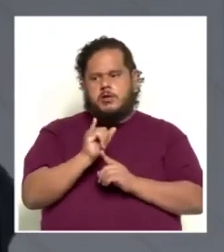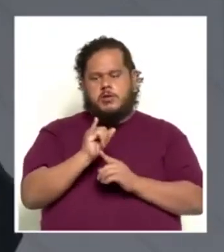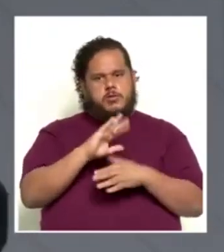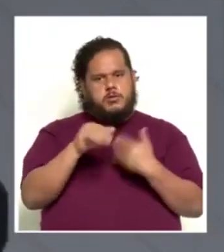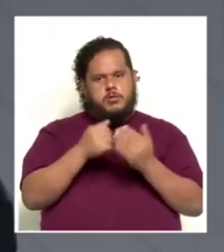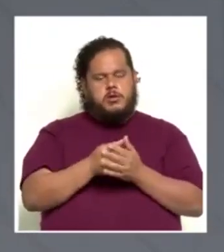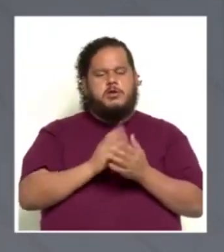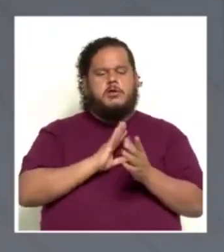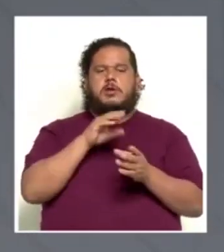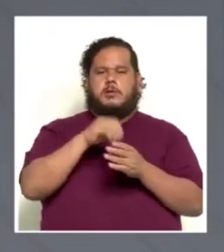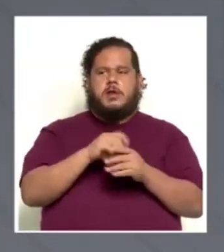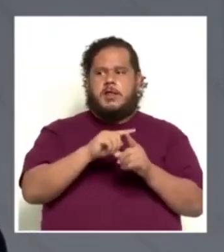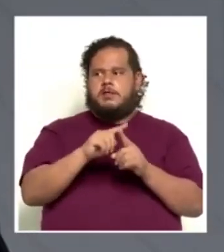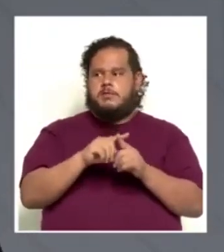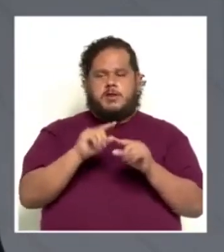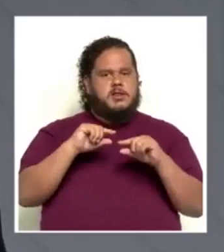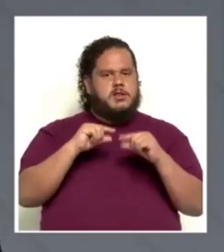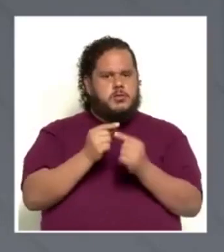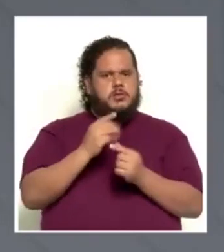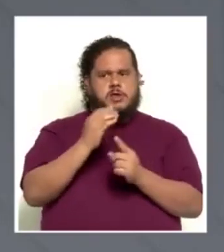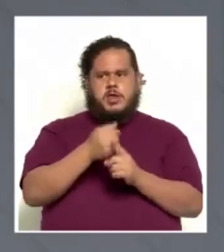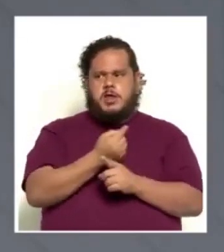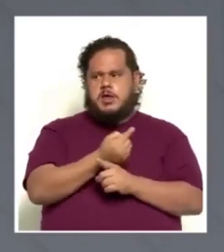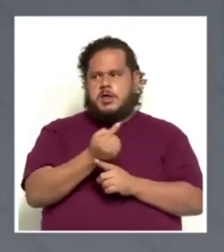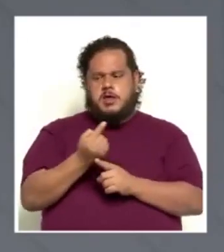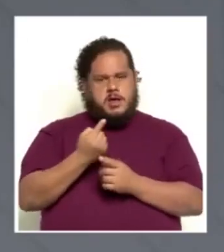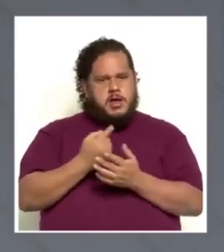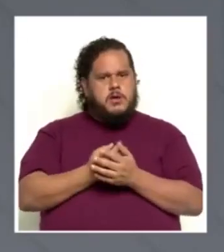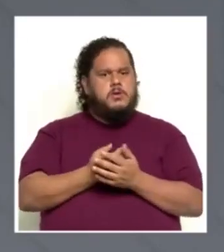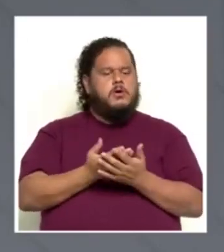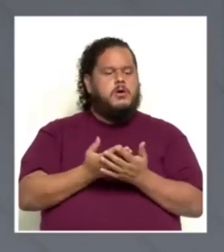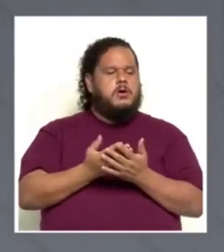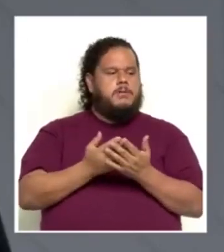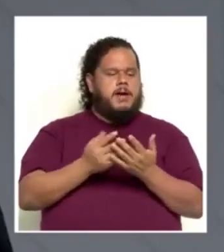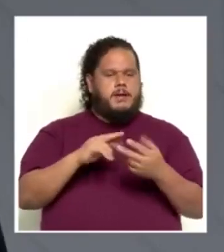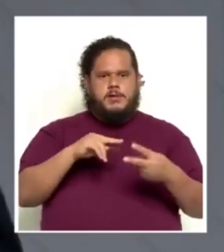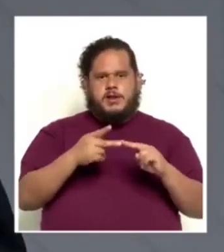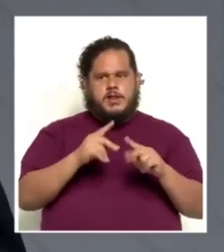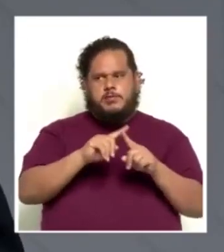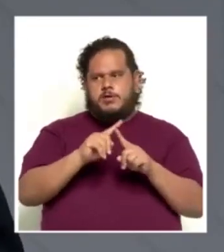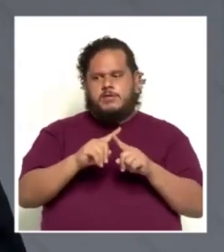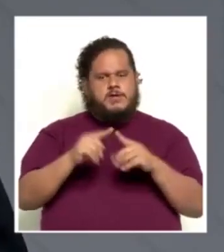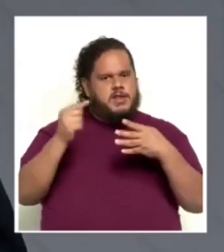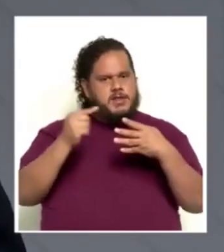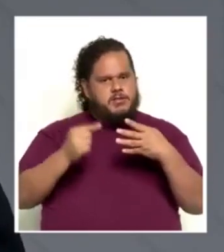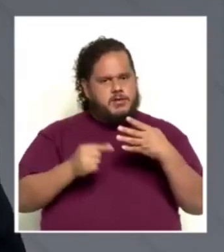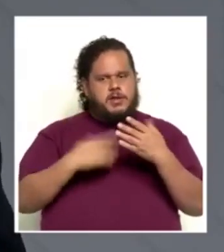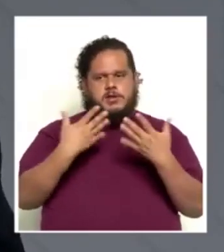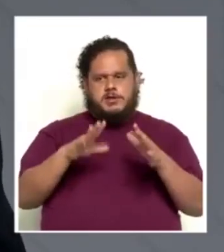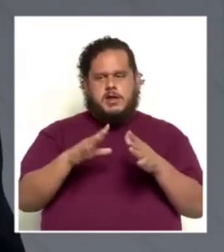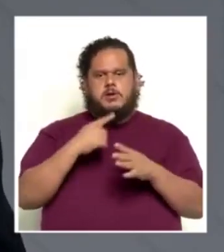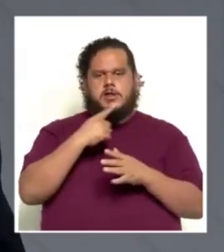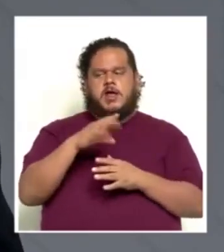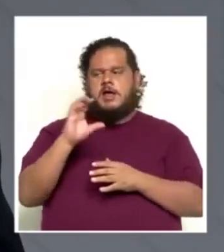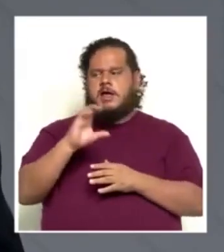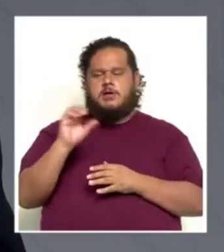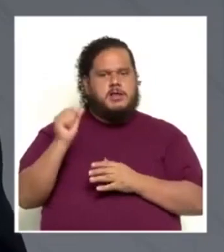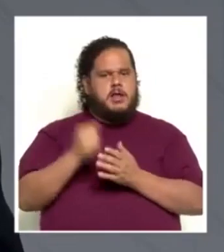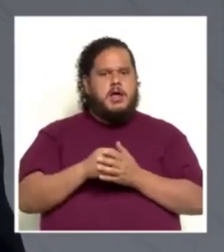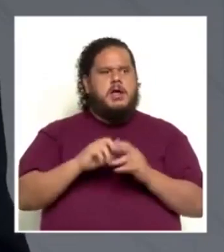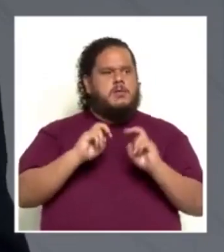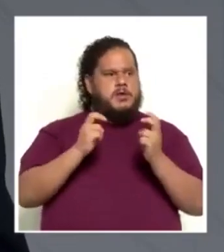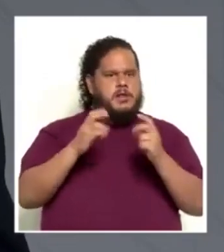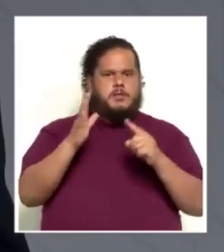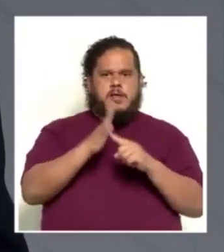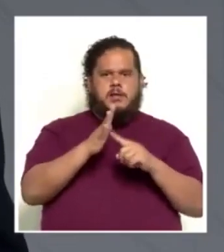a involucrar a diferentes grupos, y cada quien se irá polarizando por diferentes factores. Ya lo decía Carlos Sandoval, se va a polarizar por el tema de